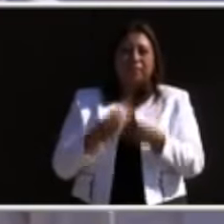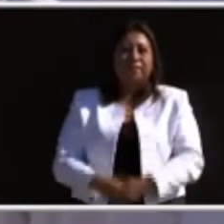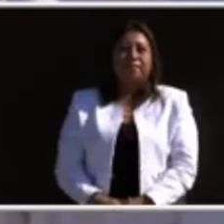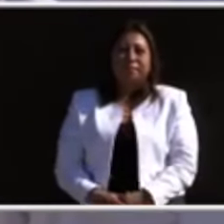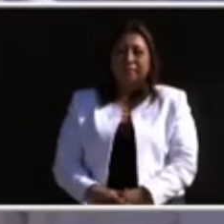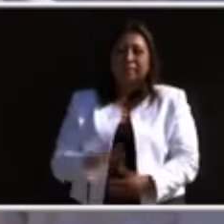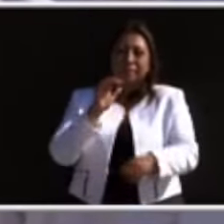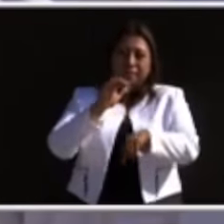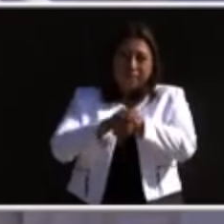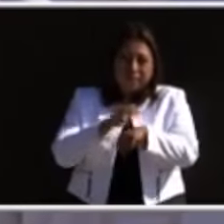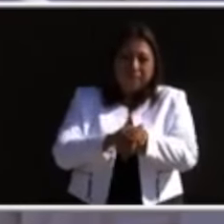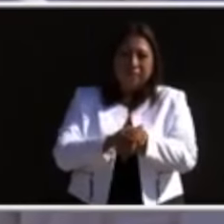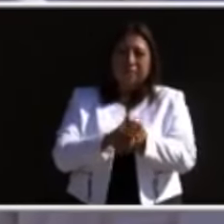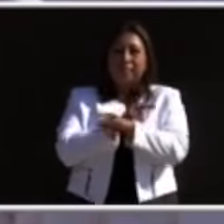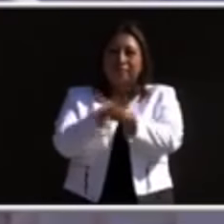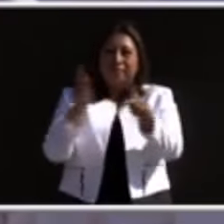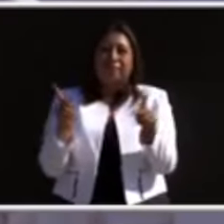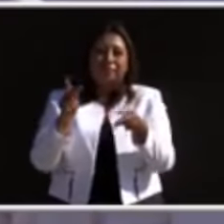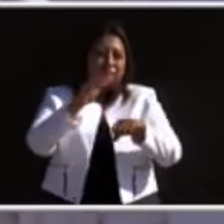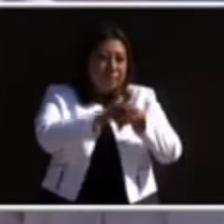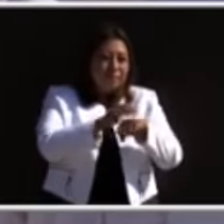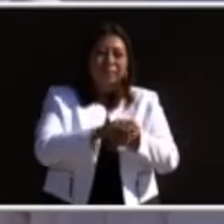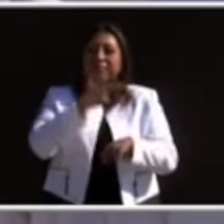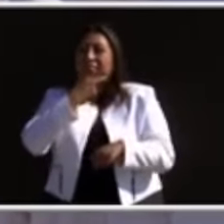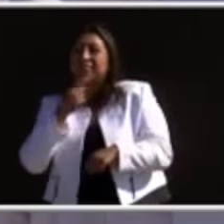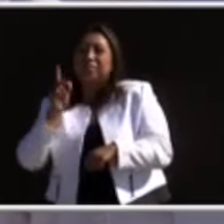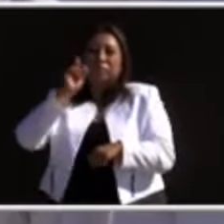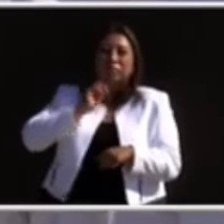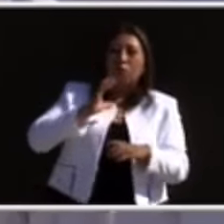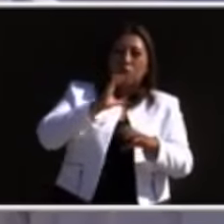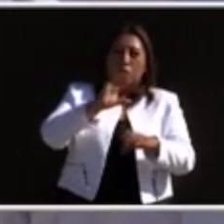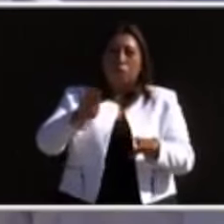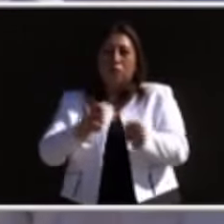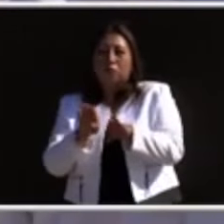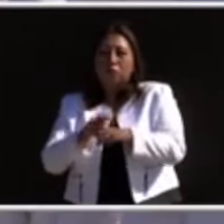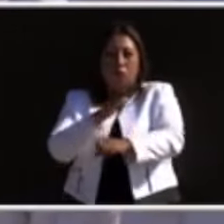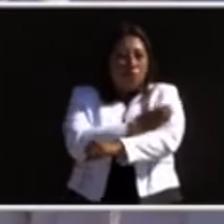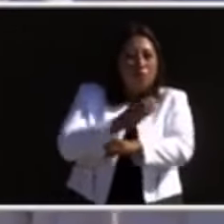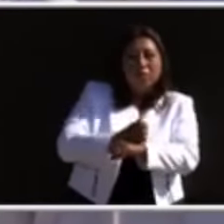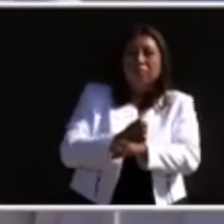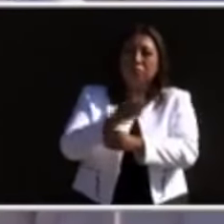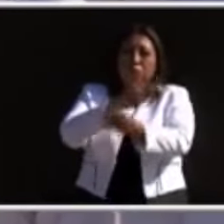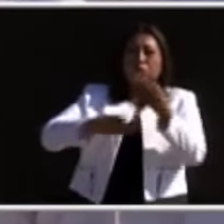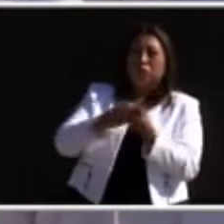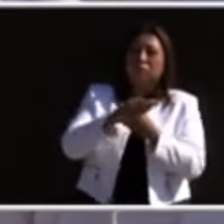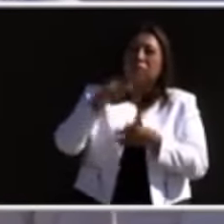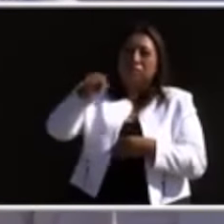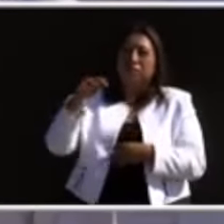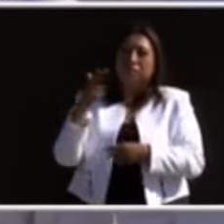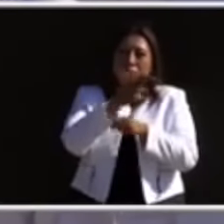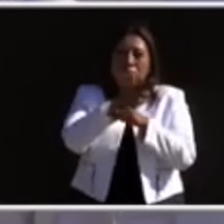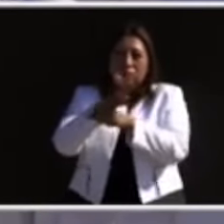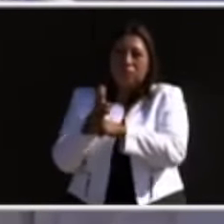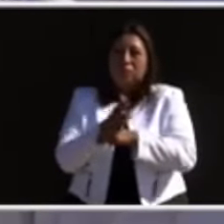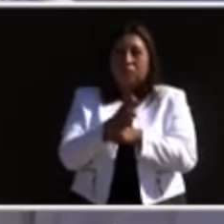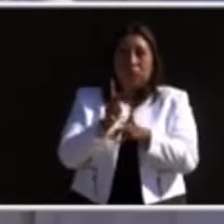Estimadas amigas, estimados amigos, compañeras y compañeros de los medios de comunicación, las